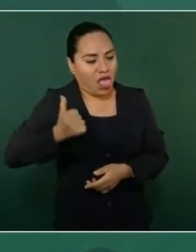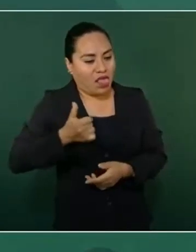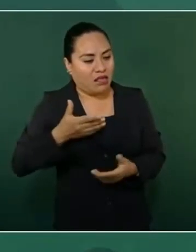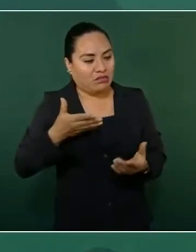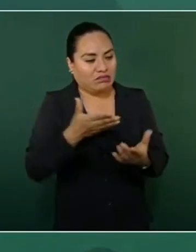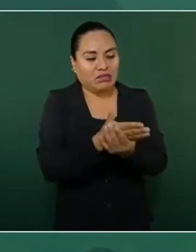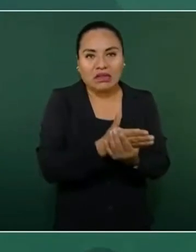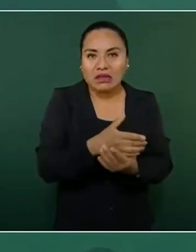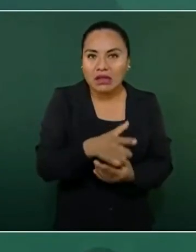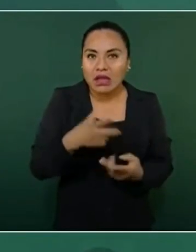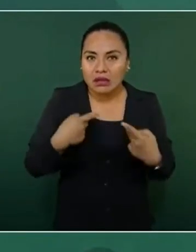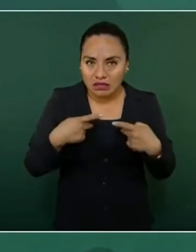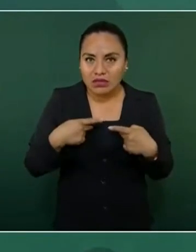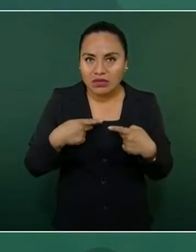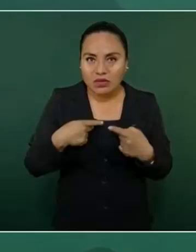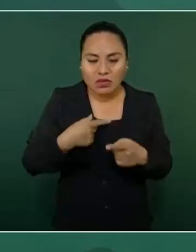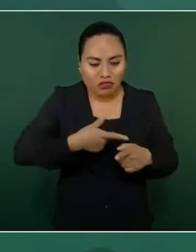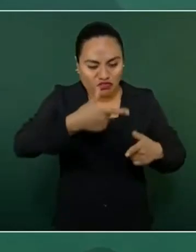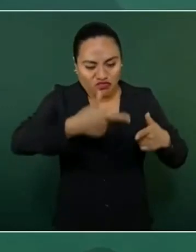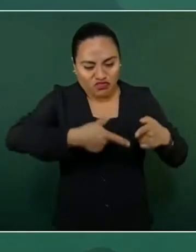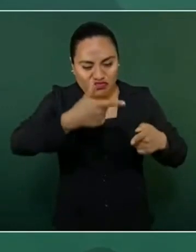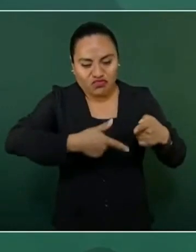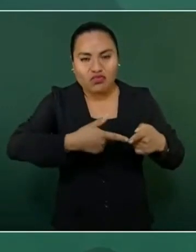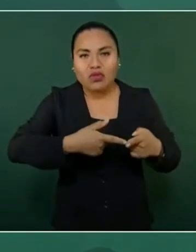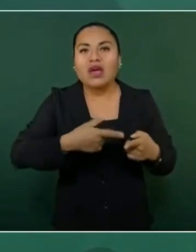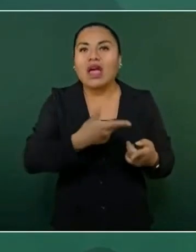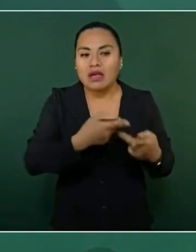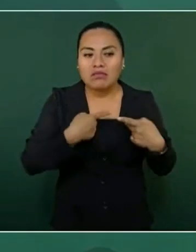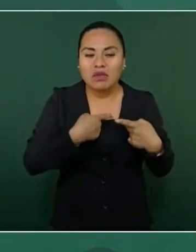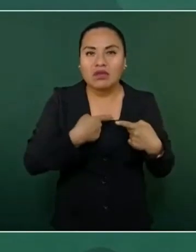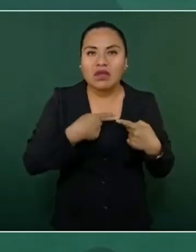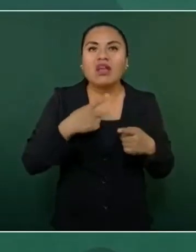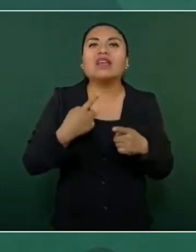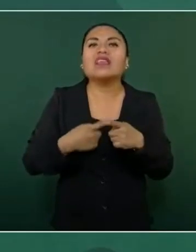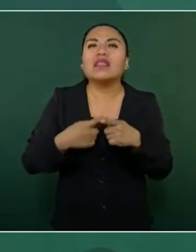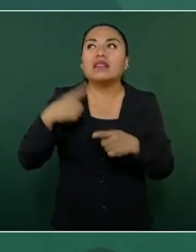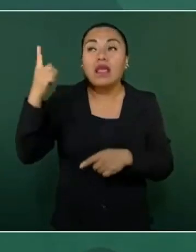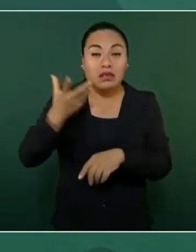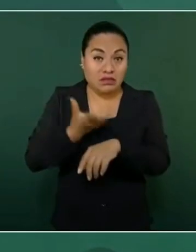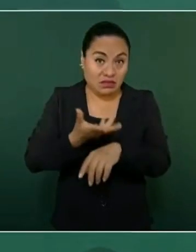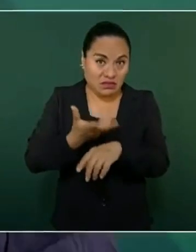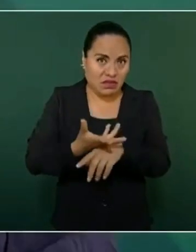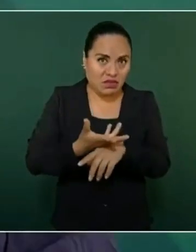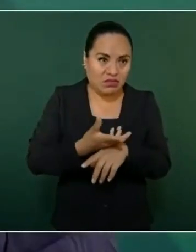se los están llevando a Estados Unidos, que nos hacen falta,